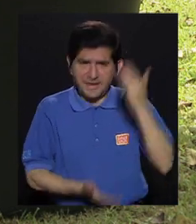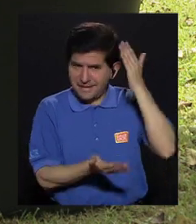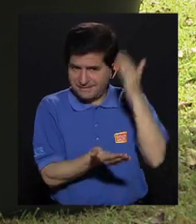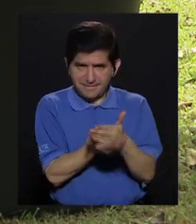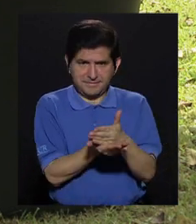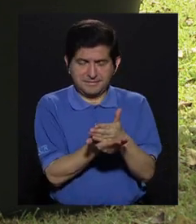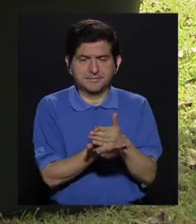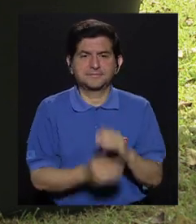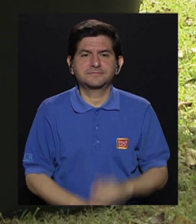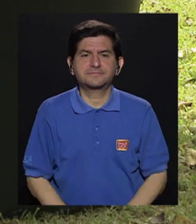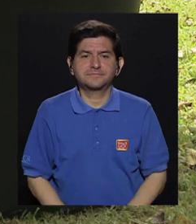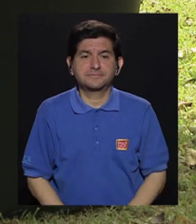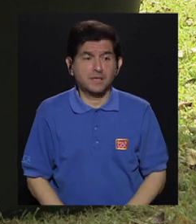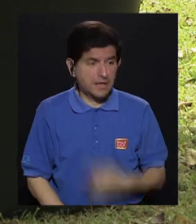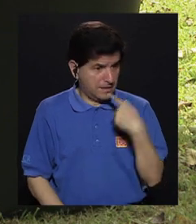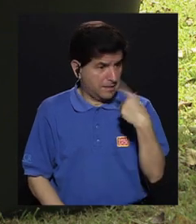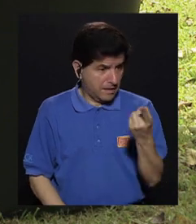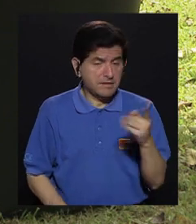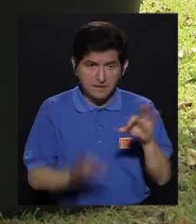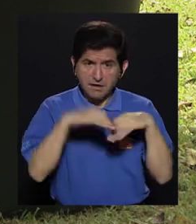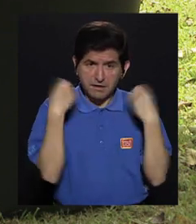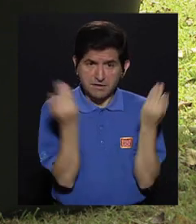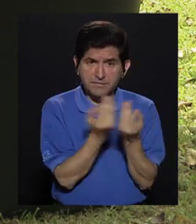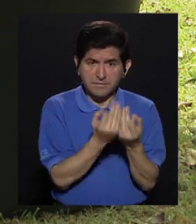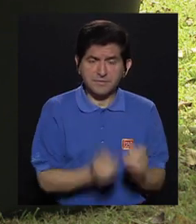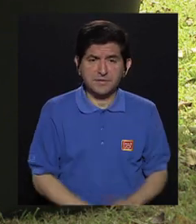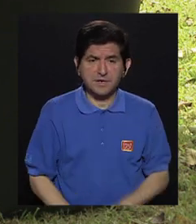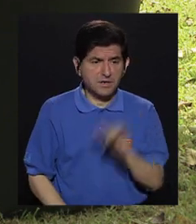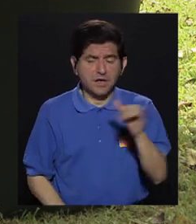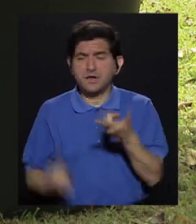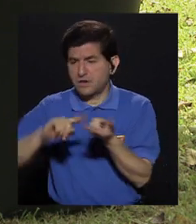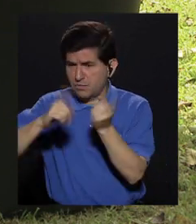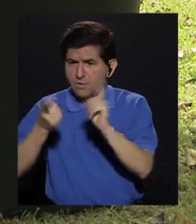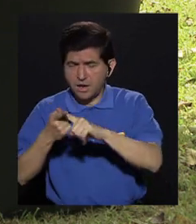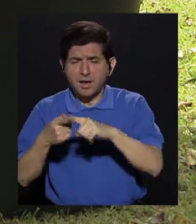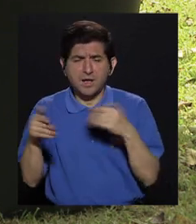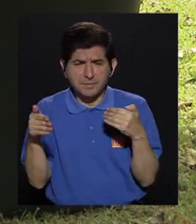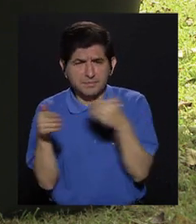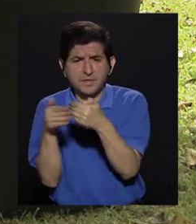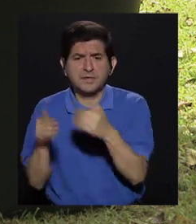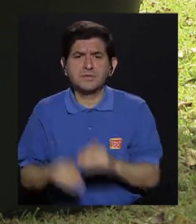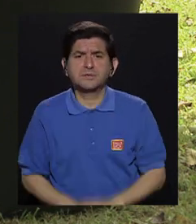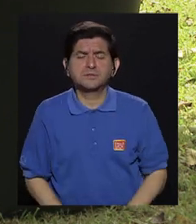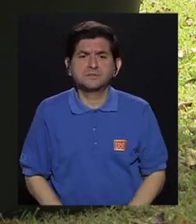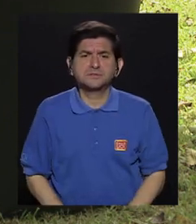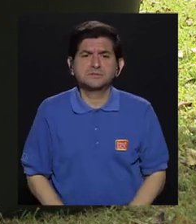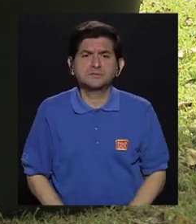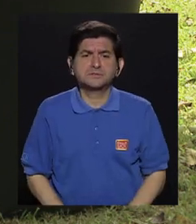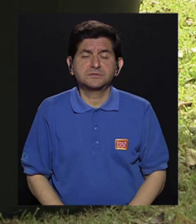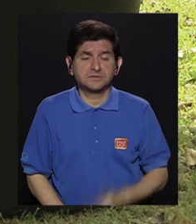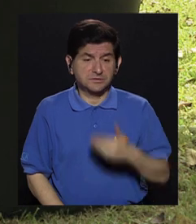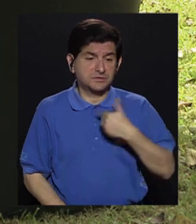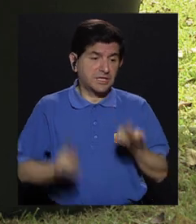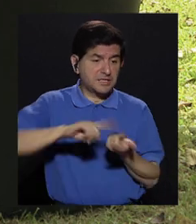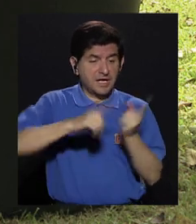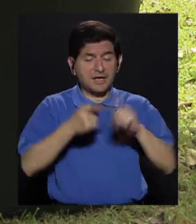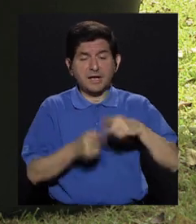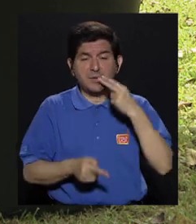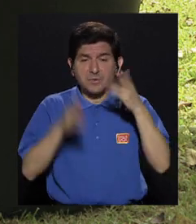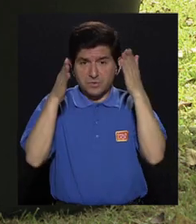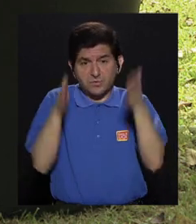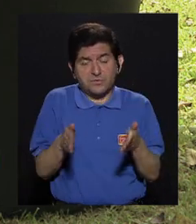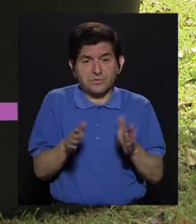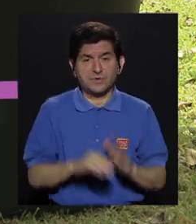cesación, que se lo comparta a su familia, que se lo comparta a sus amigos más cercanos, para que si tiene